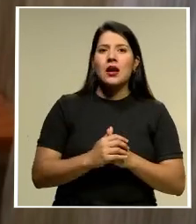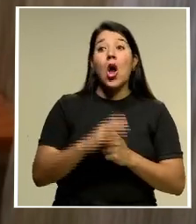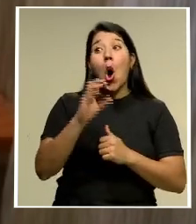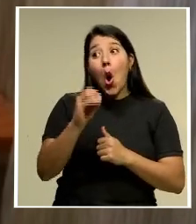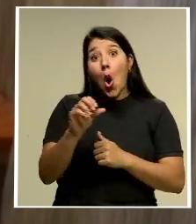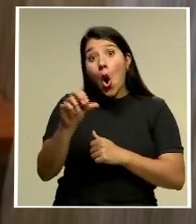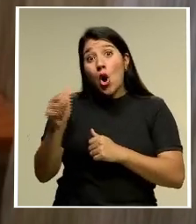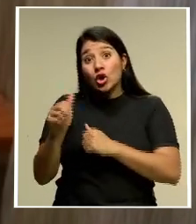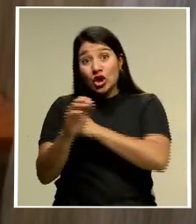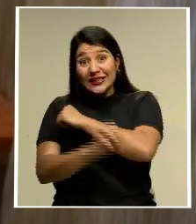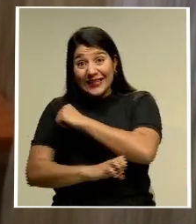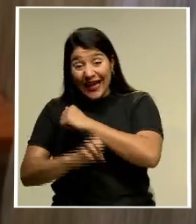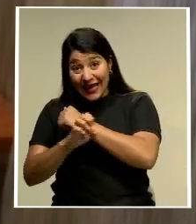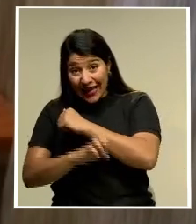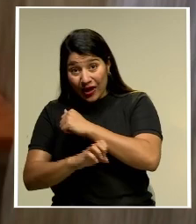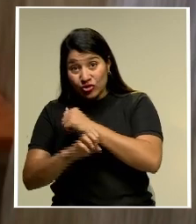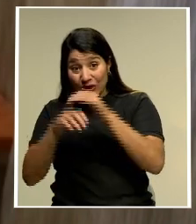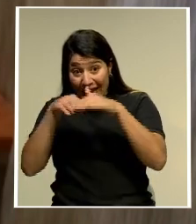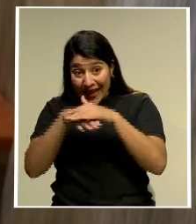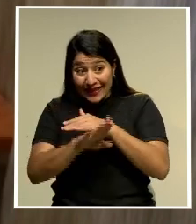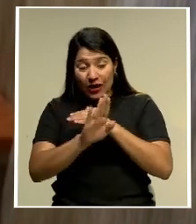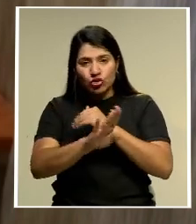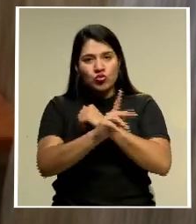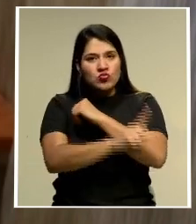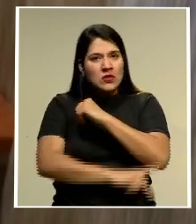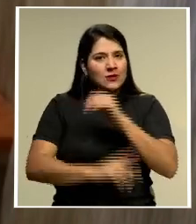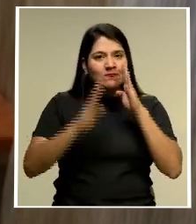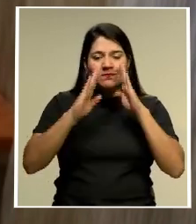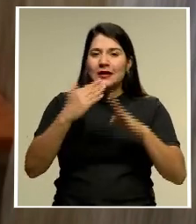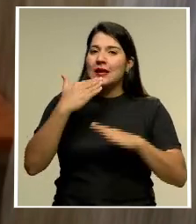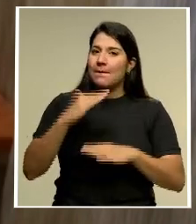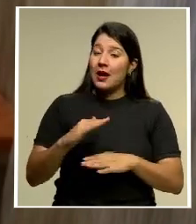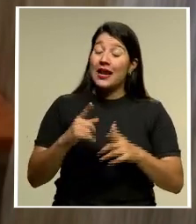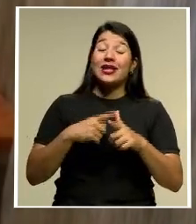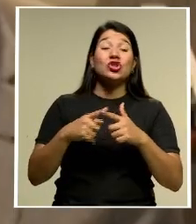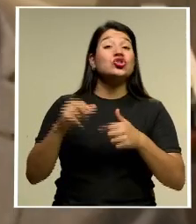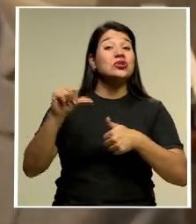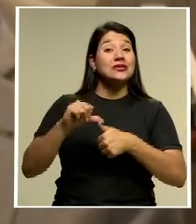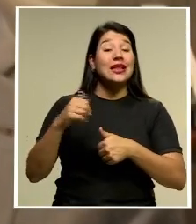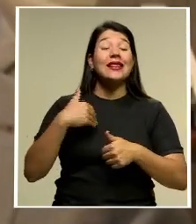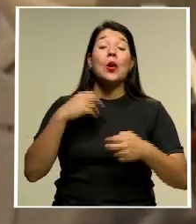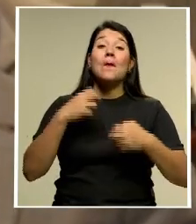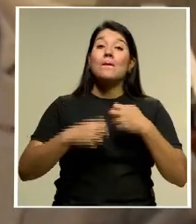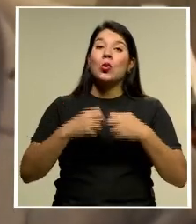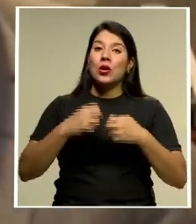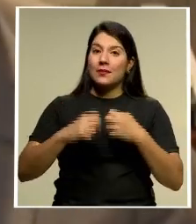tratos. Entonces, Centroamérica ahí tiene un problema muy serio que tiene en esto, además